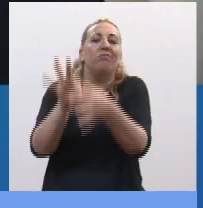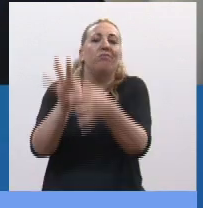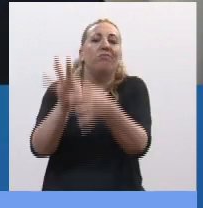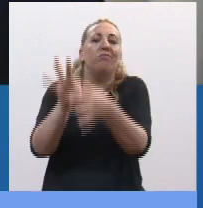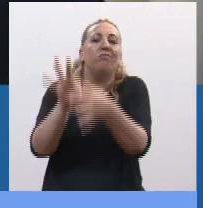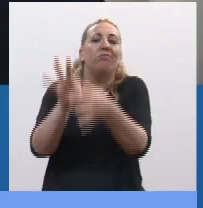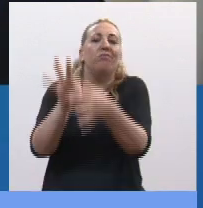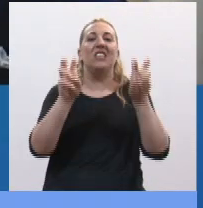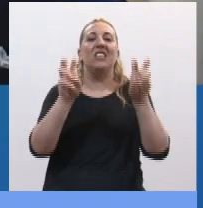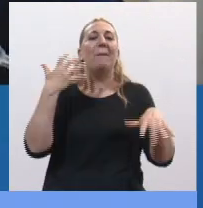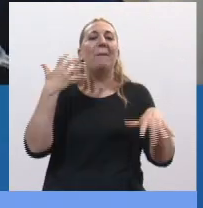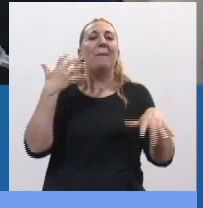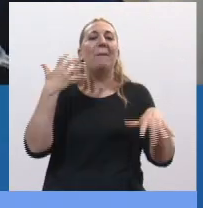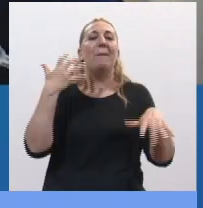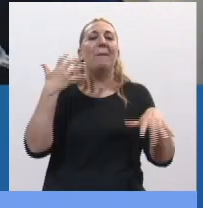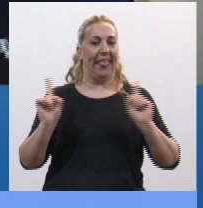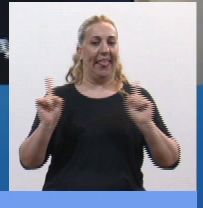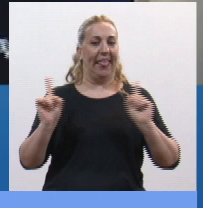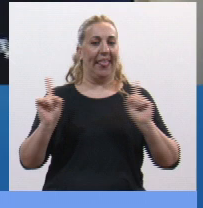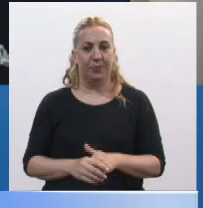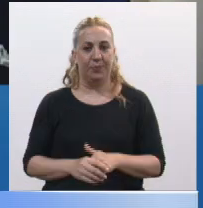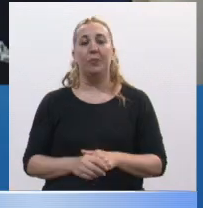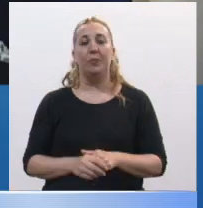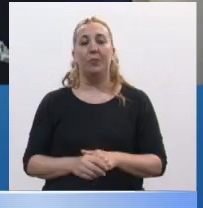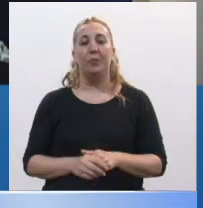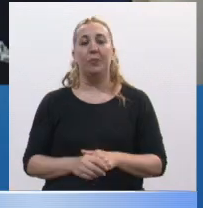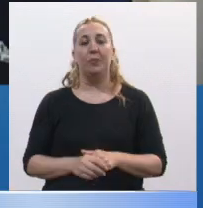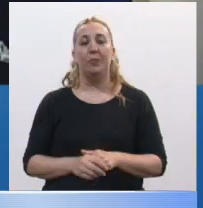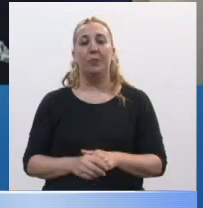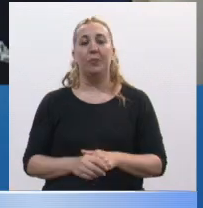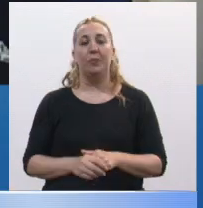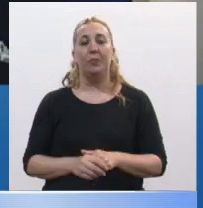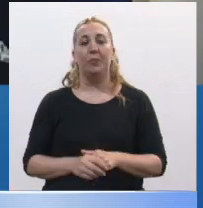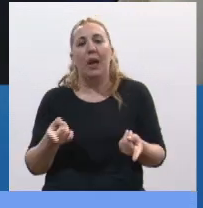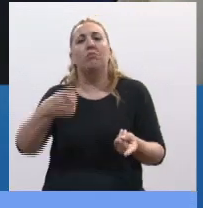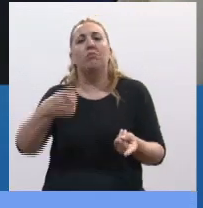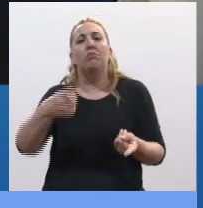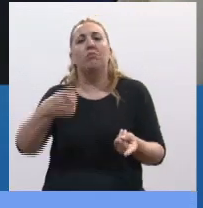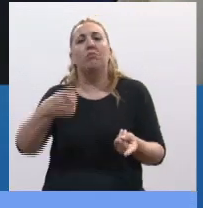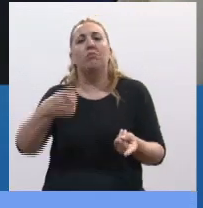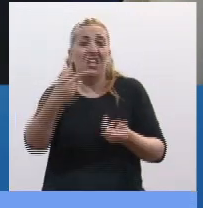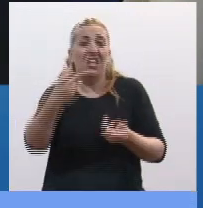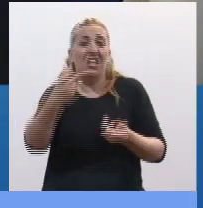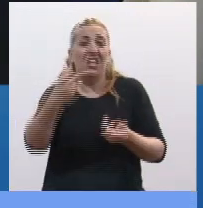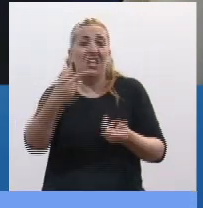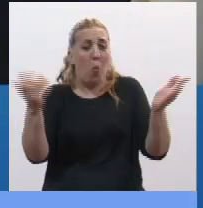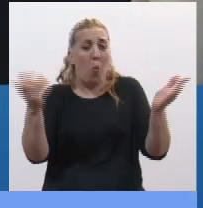tema urgente ni prioritario. Y a la par también públicamente han referido